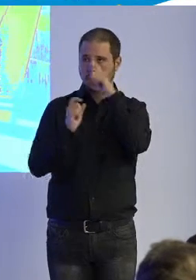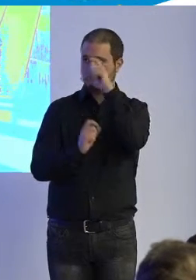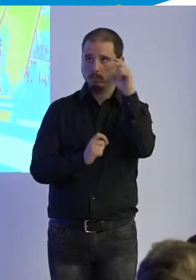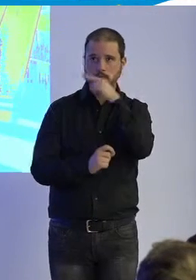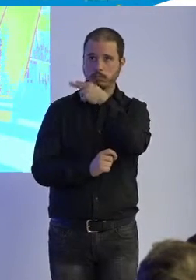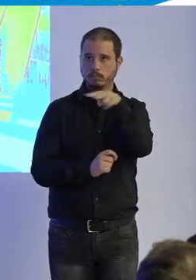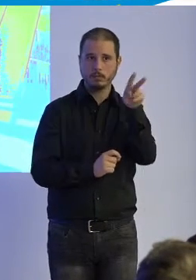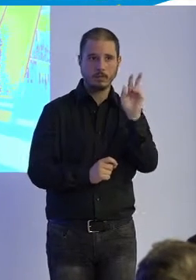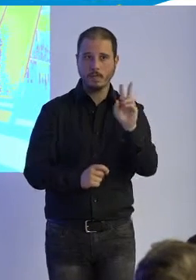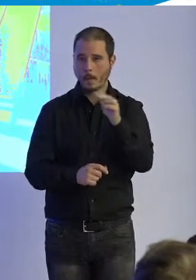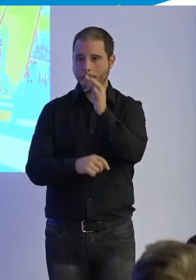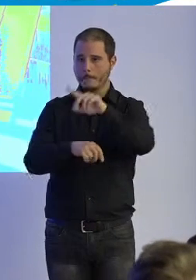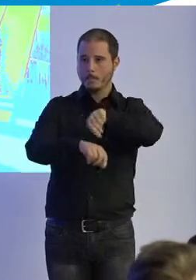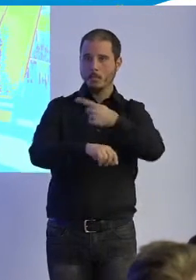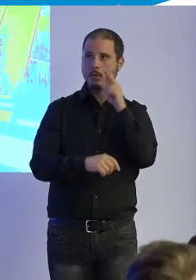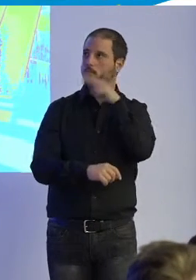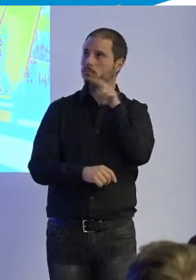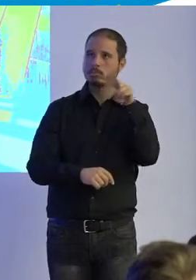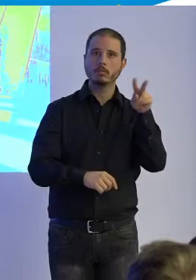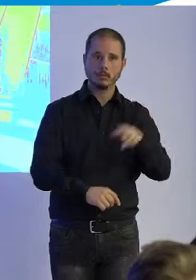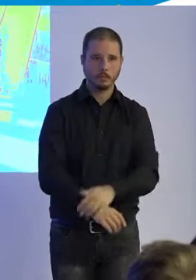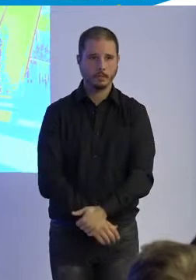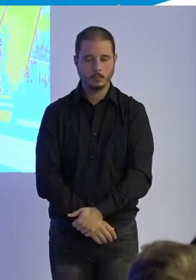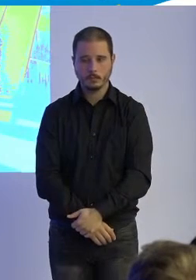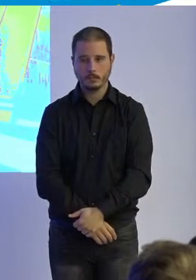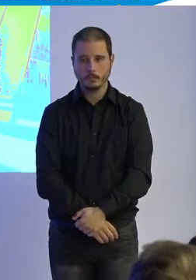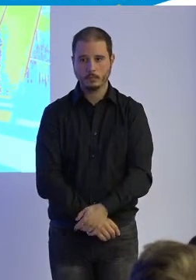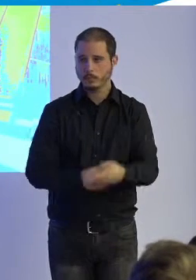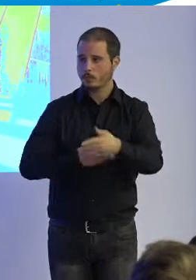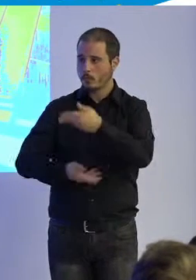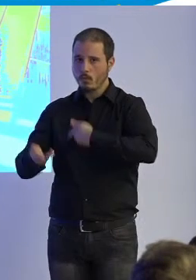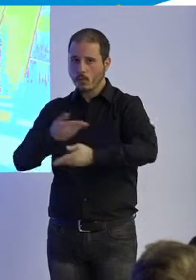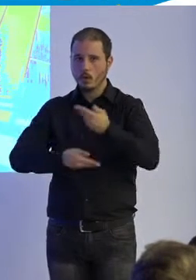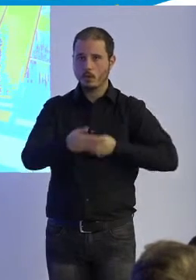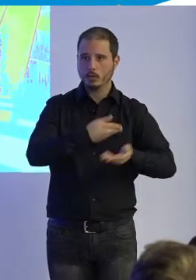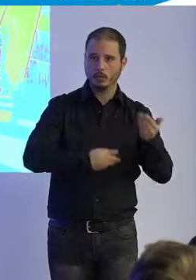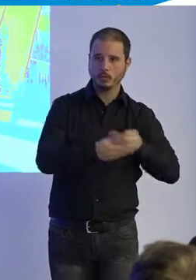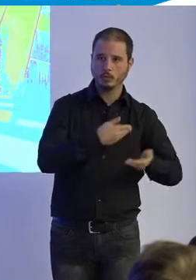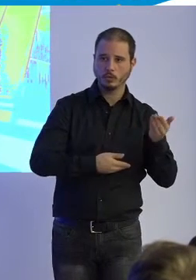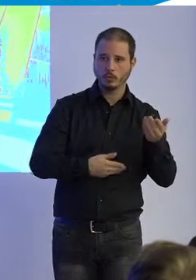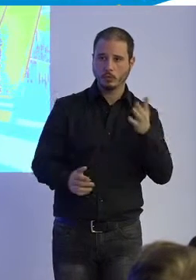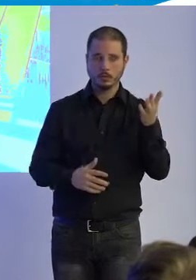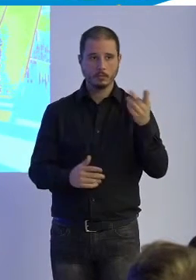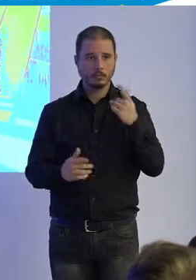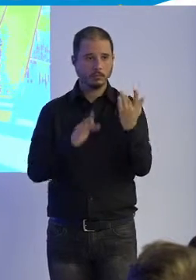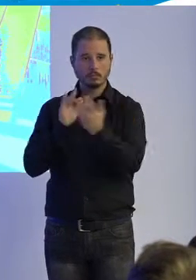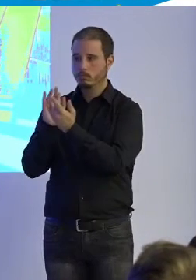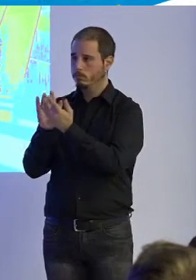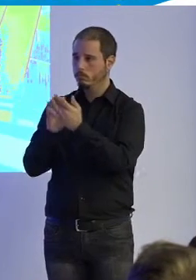dentro. Colaborativo. Nos permite colaborar con cualquier persona independientemente de